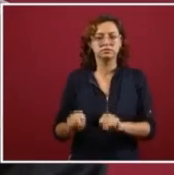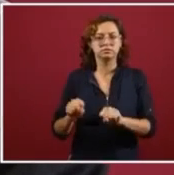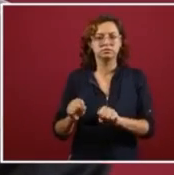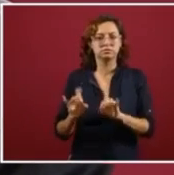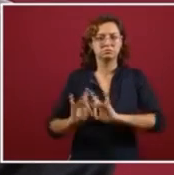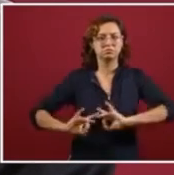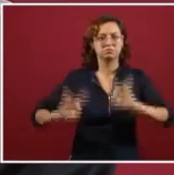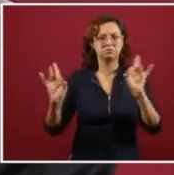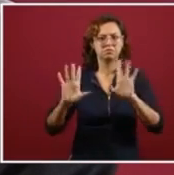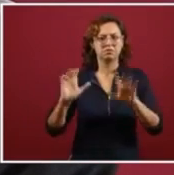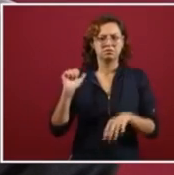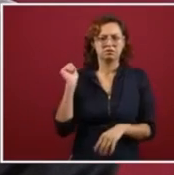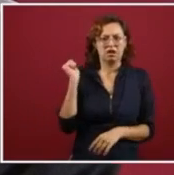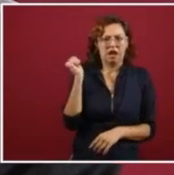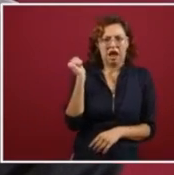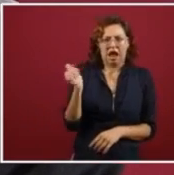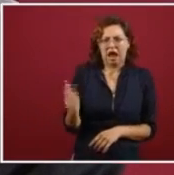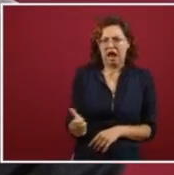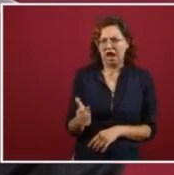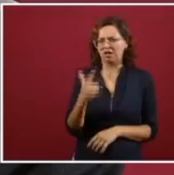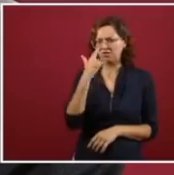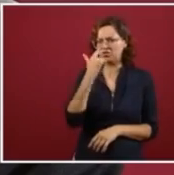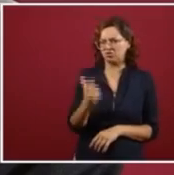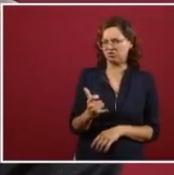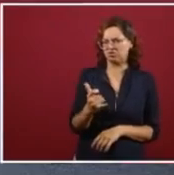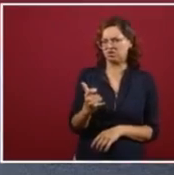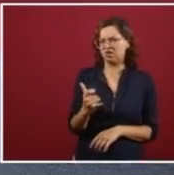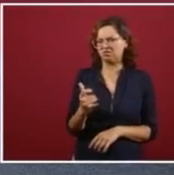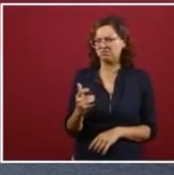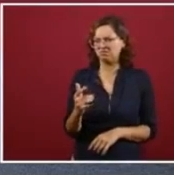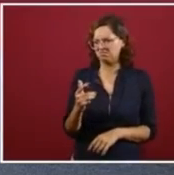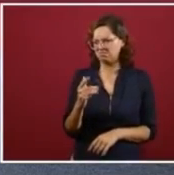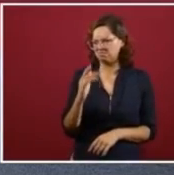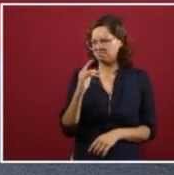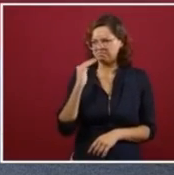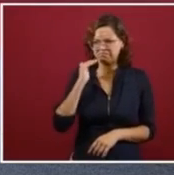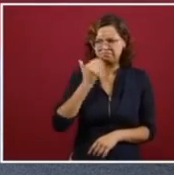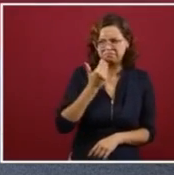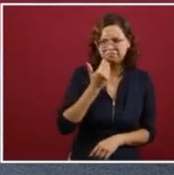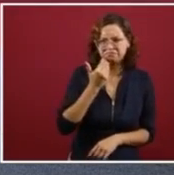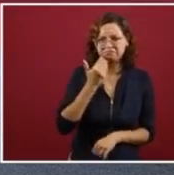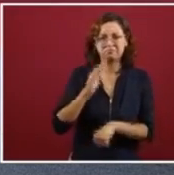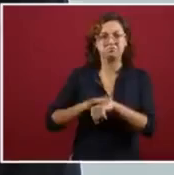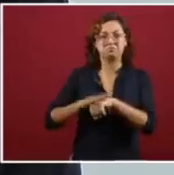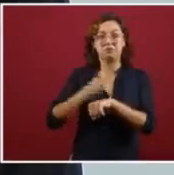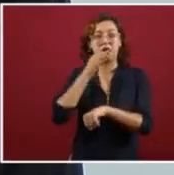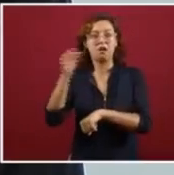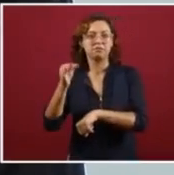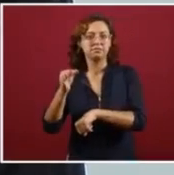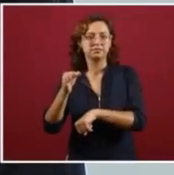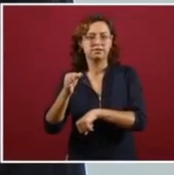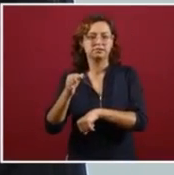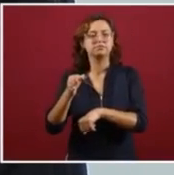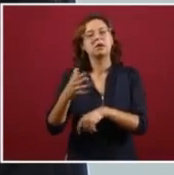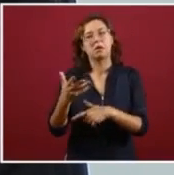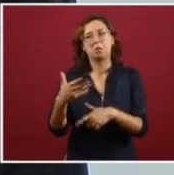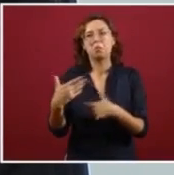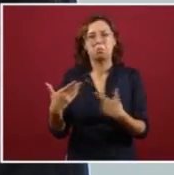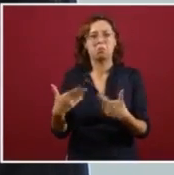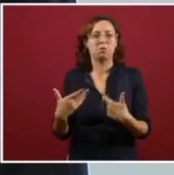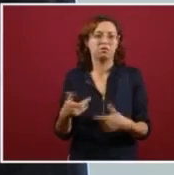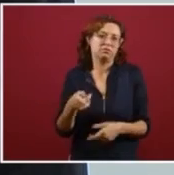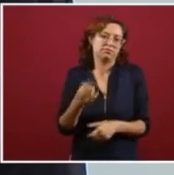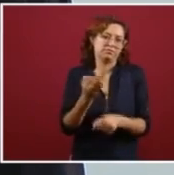advertir cuando hay operaciones extrañas, irregulares, y este fue el caso. Durante